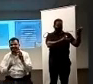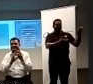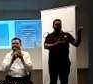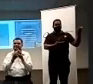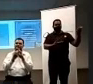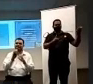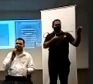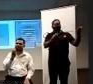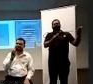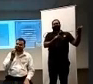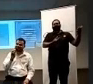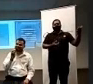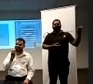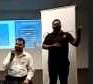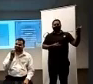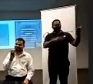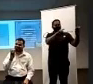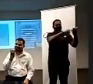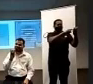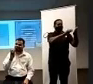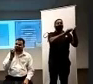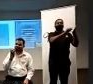Y no sé cómo voy a hacer eso.